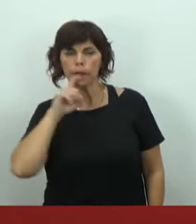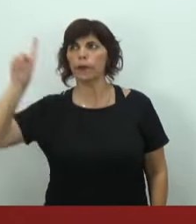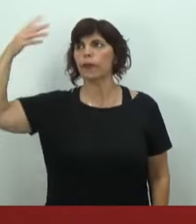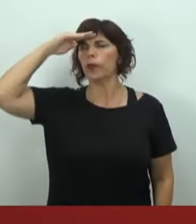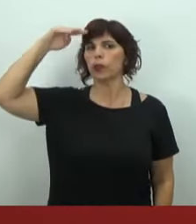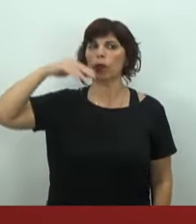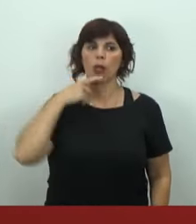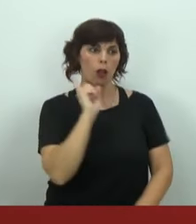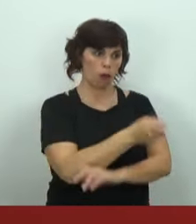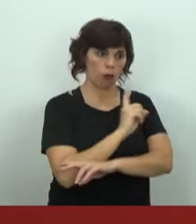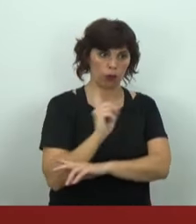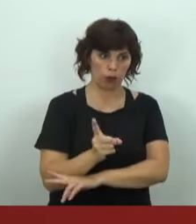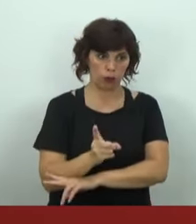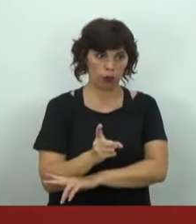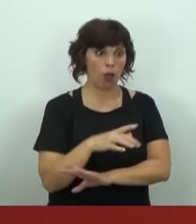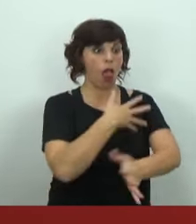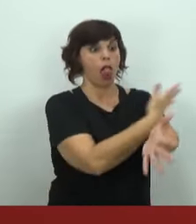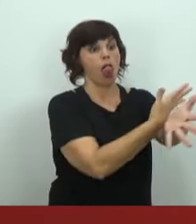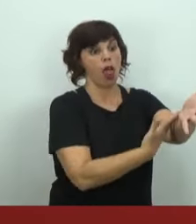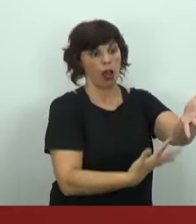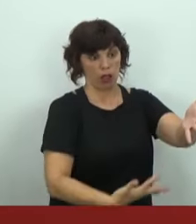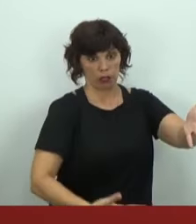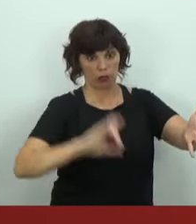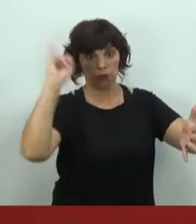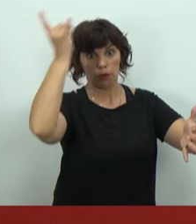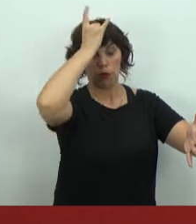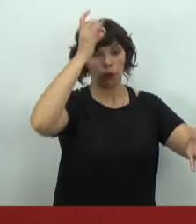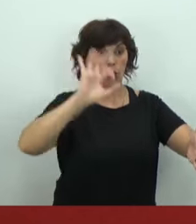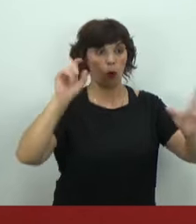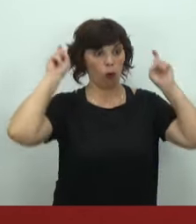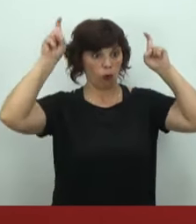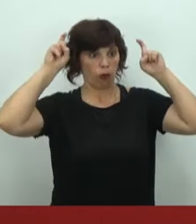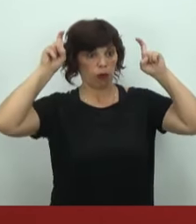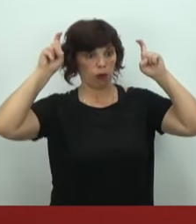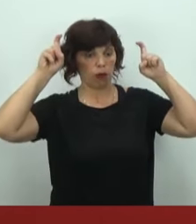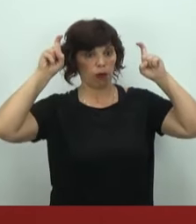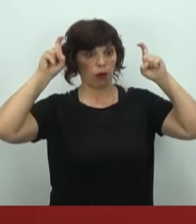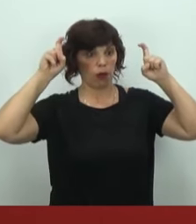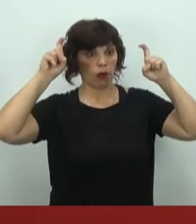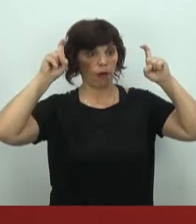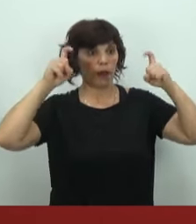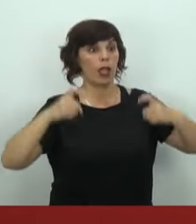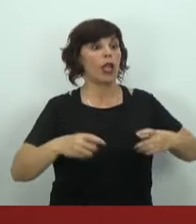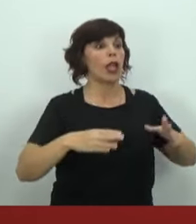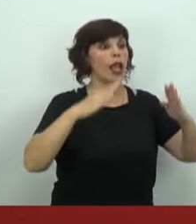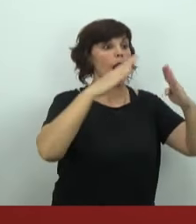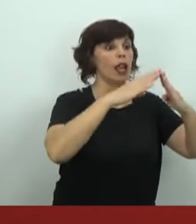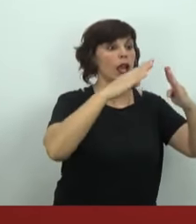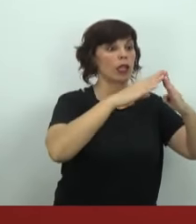esa sangre se tenía que tomar y señalar en los dinteles de la